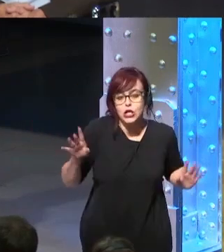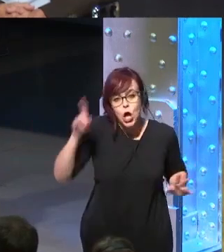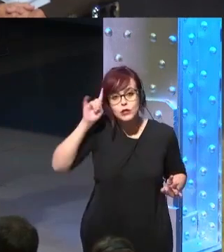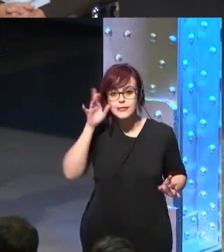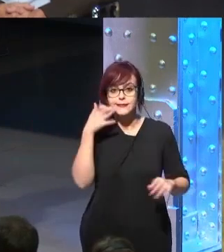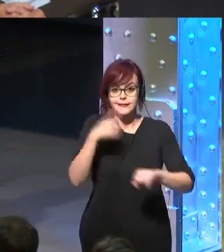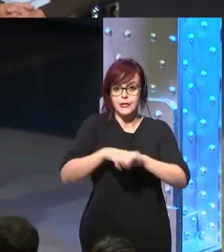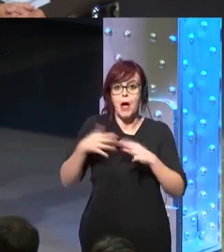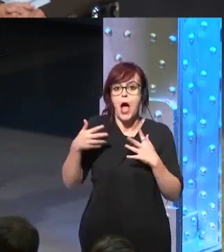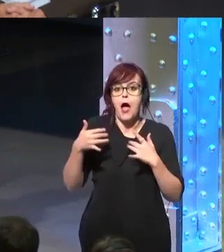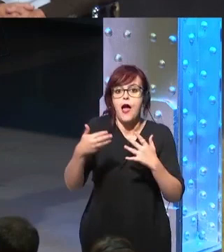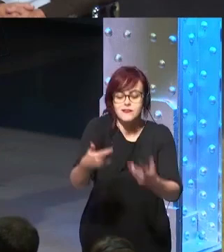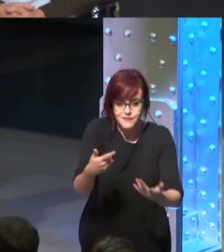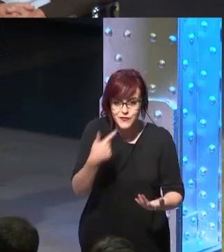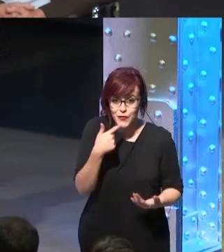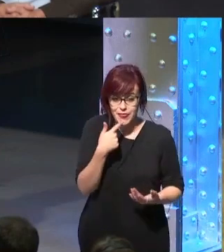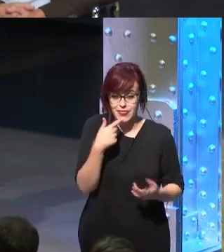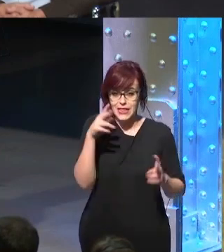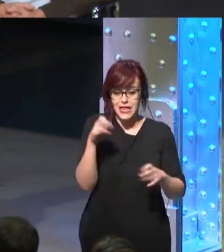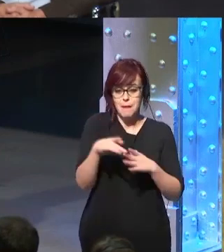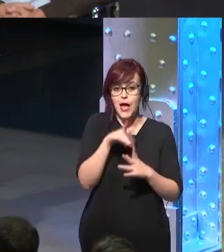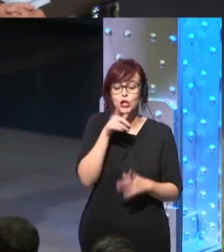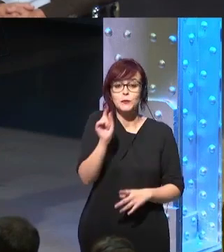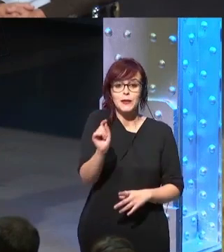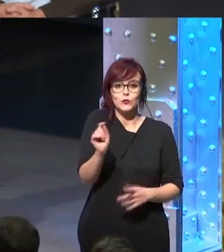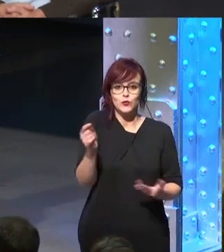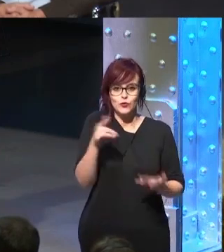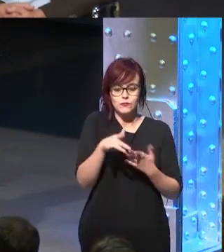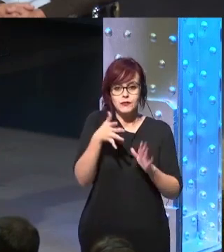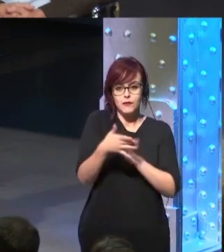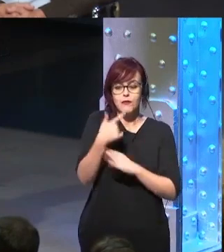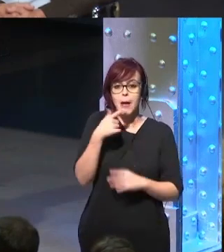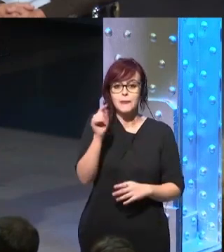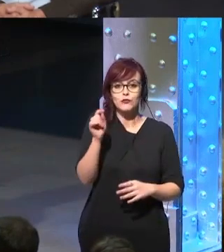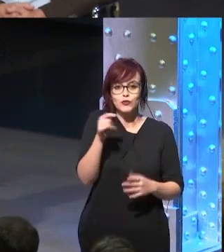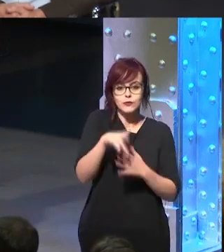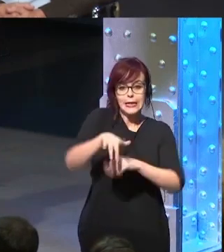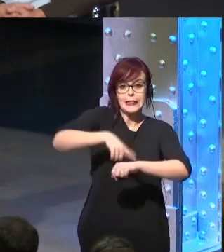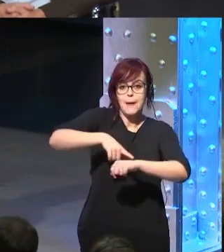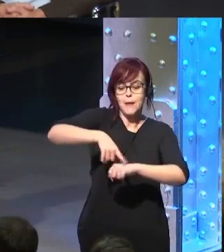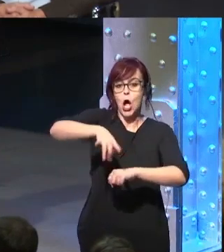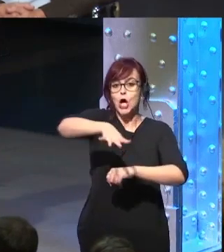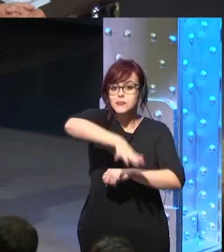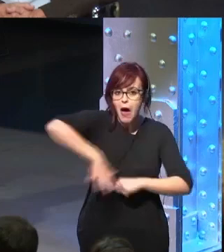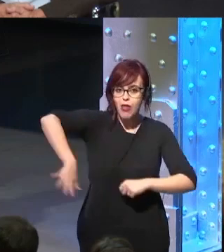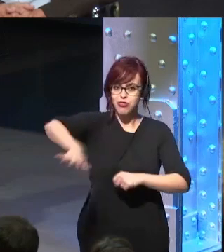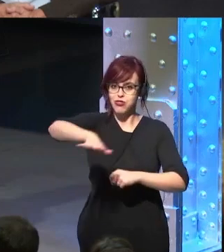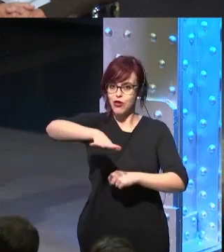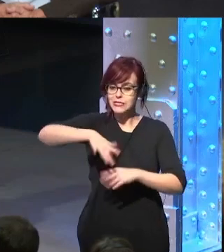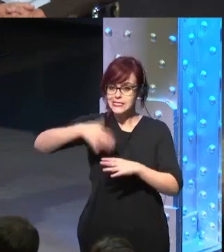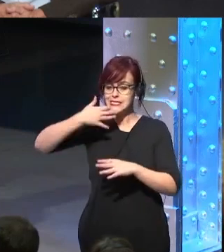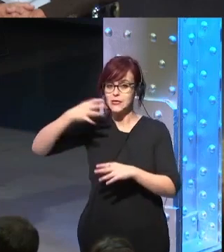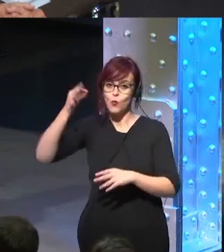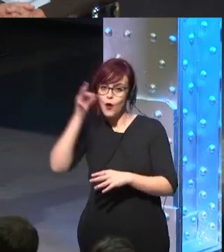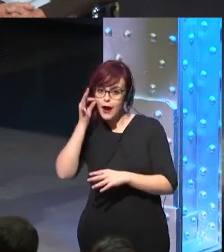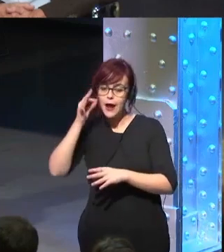seguro. Evidentemente los minutos son una unidad mensurable, y es verdad que ganar espacio nos permitiría tener más